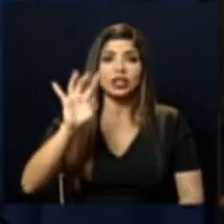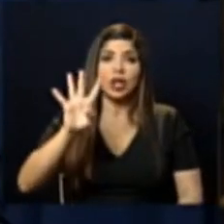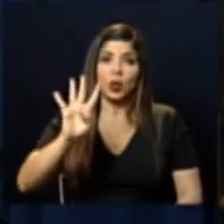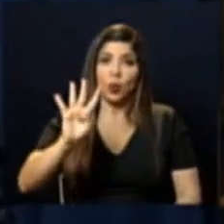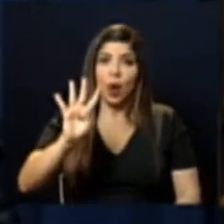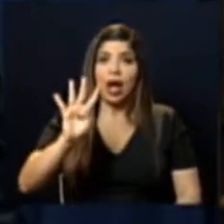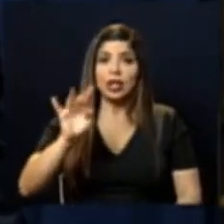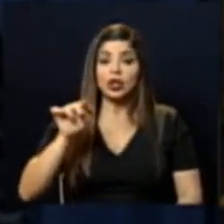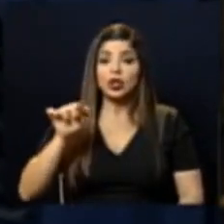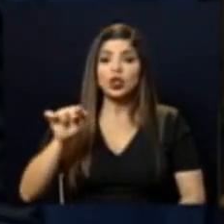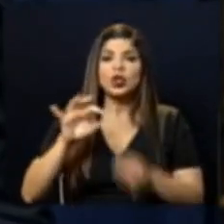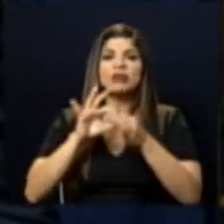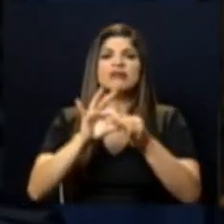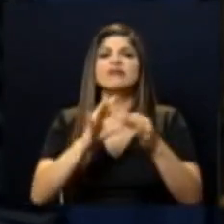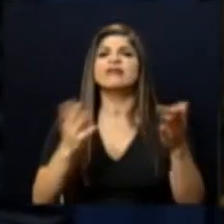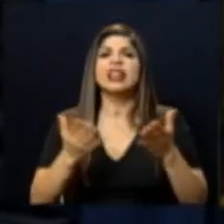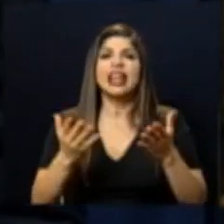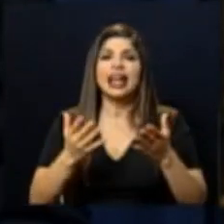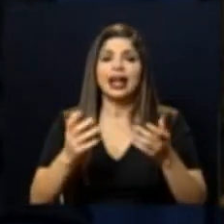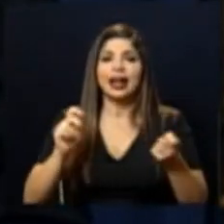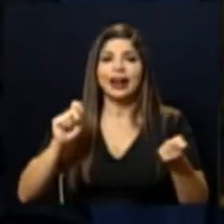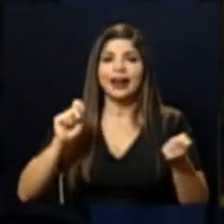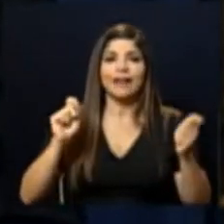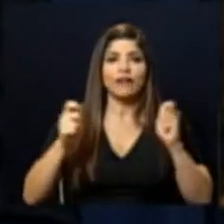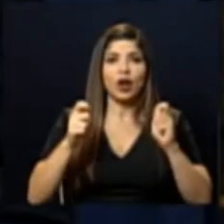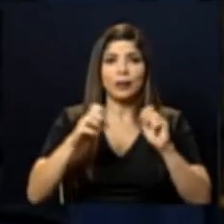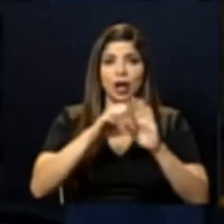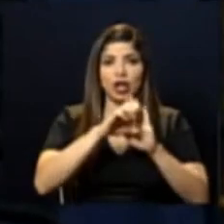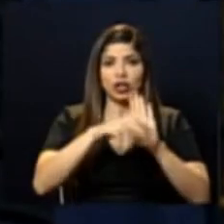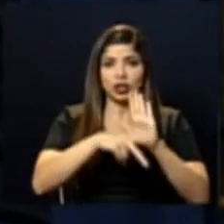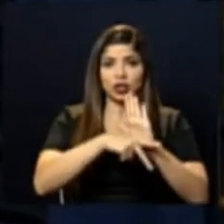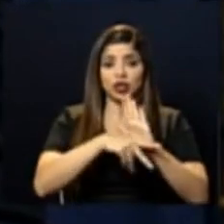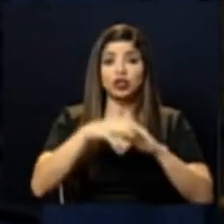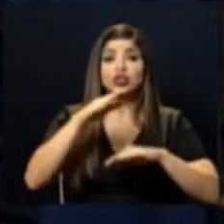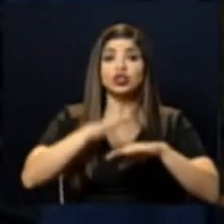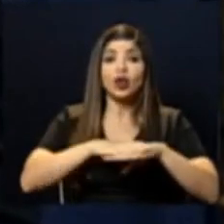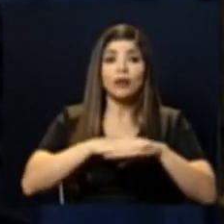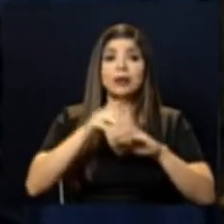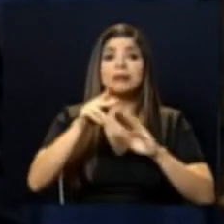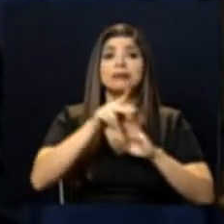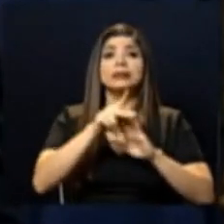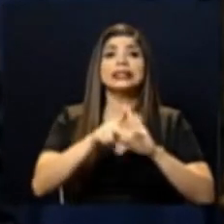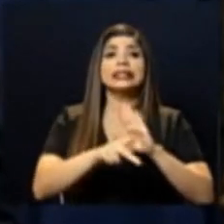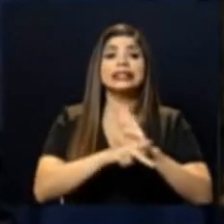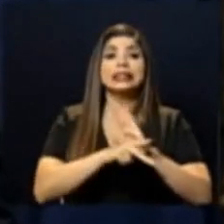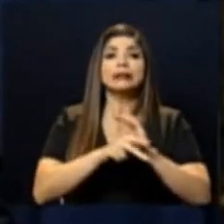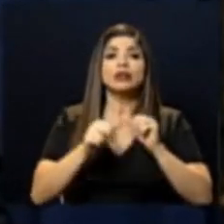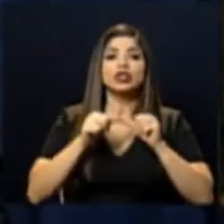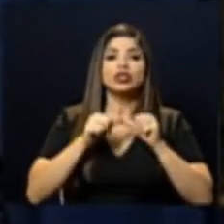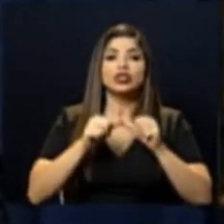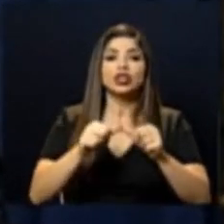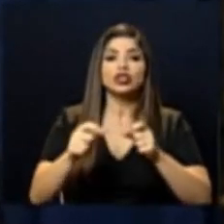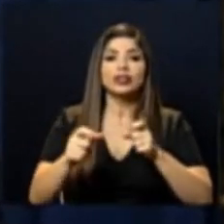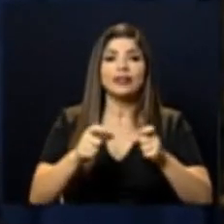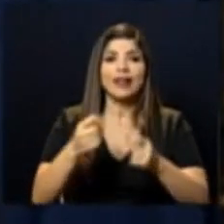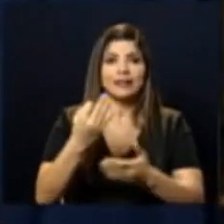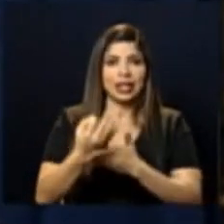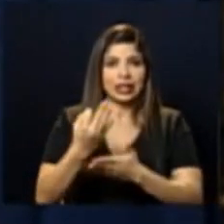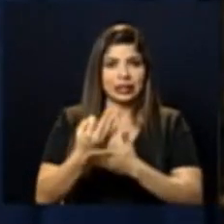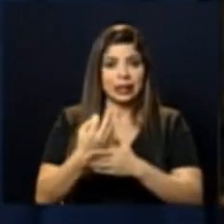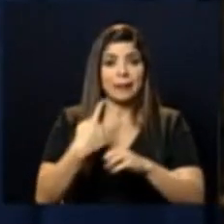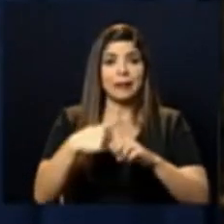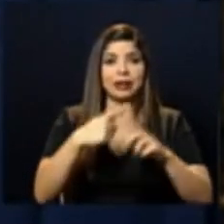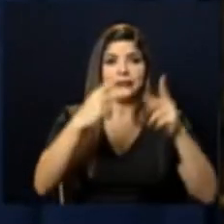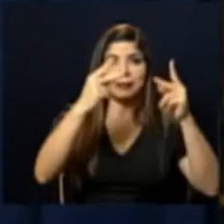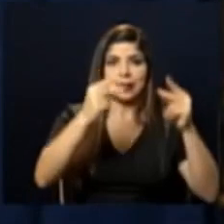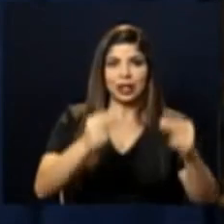19.584 relacionado con la reforma constitucional sobre principios de sostenibilidad financiera y